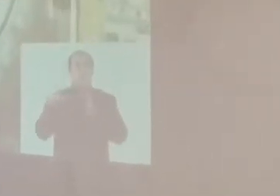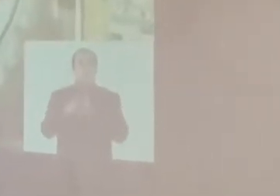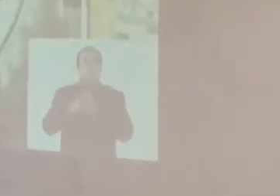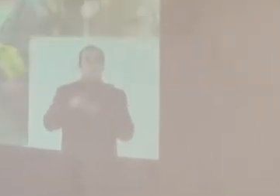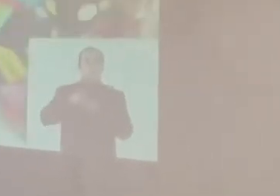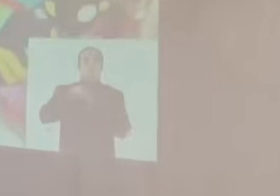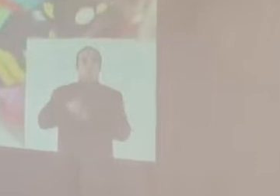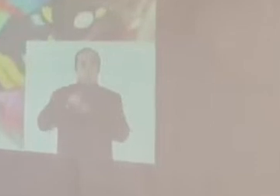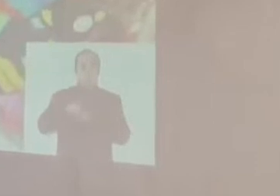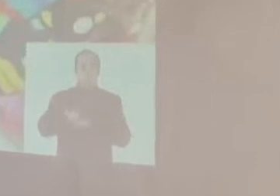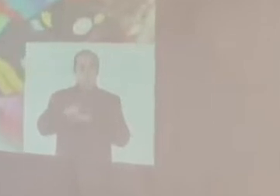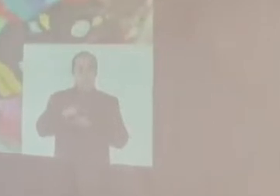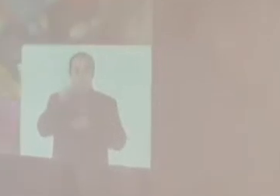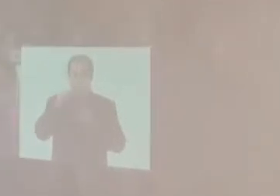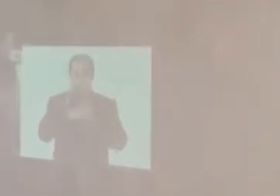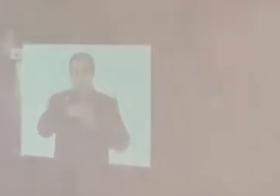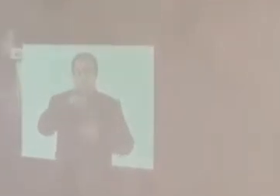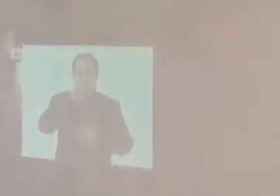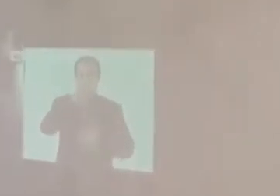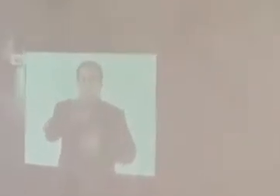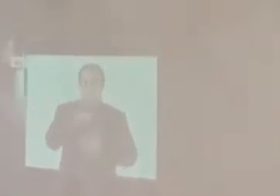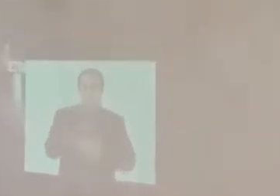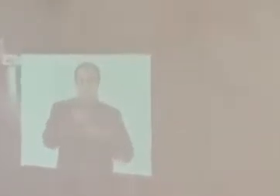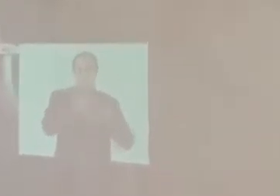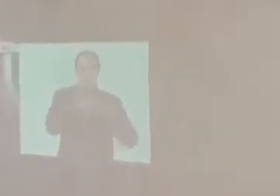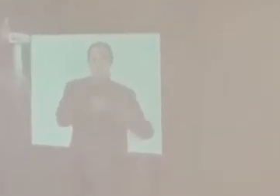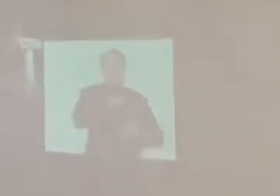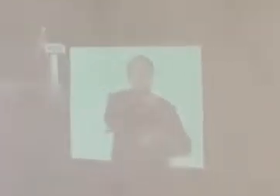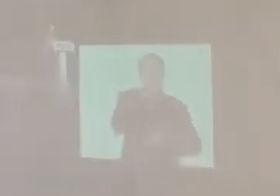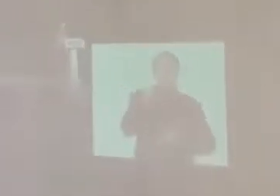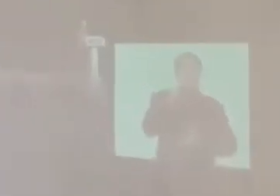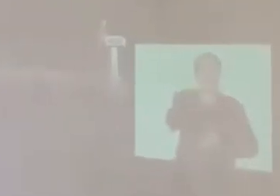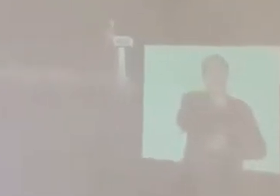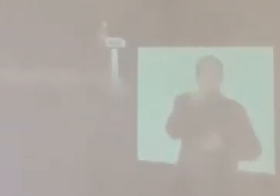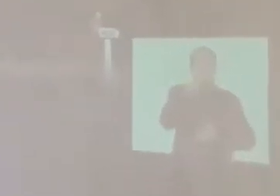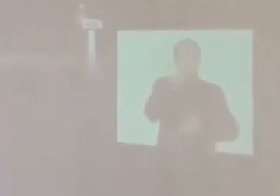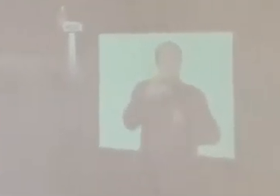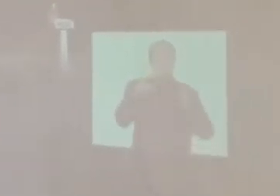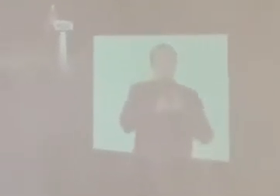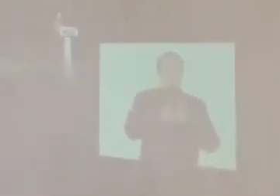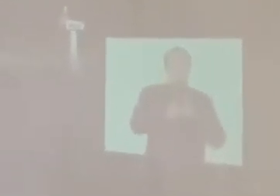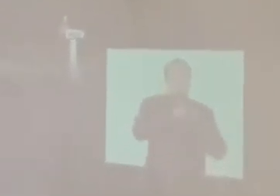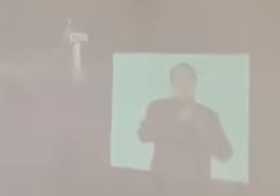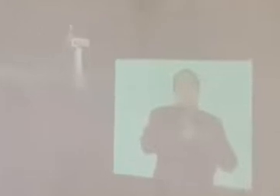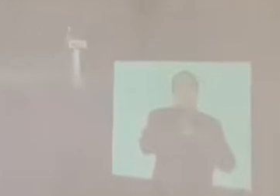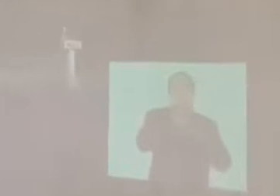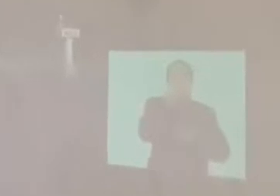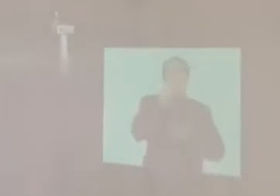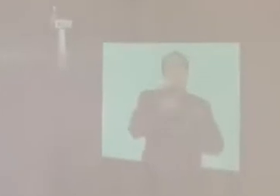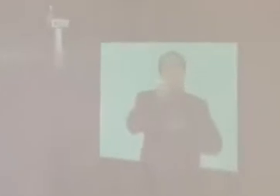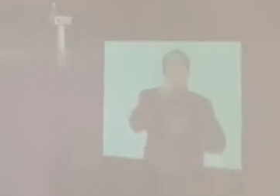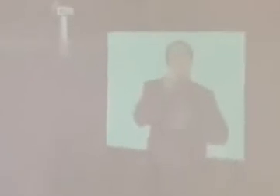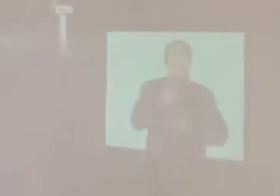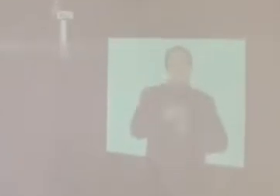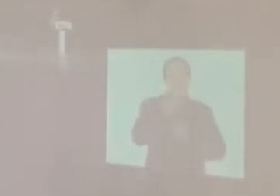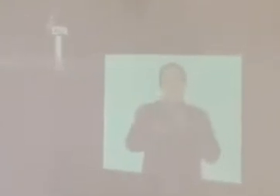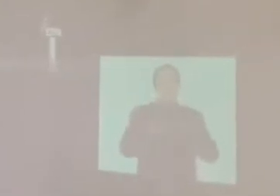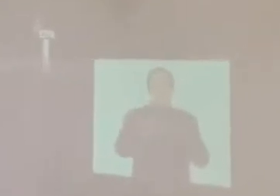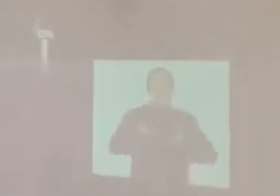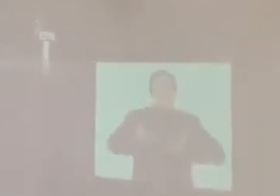toneladas en 2018 a 650 mil toneladas en 2022. Servicios Urbanos se ha